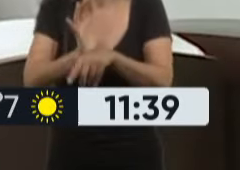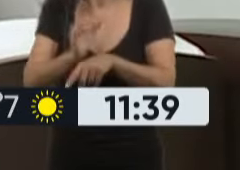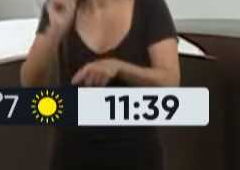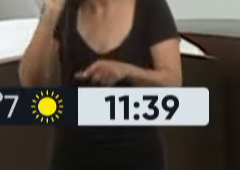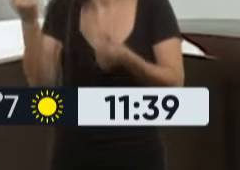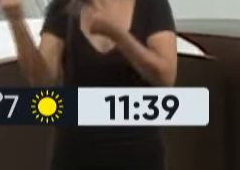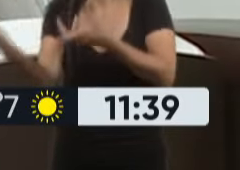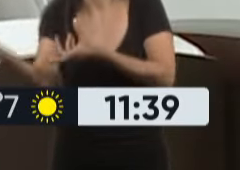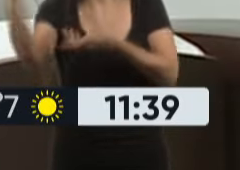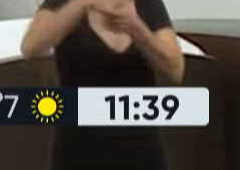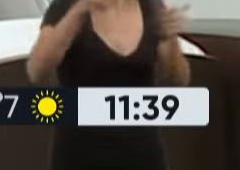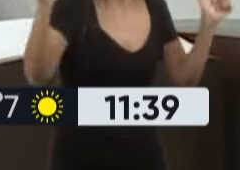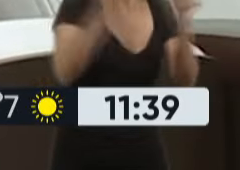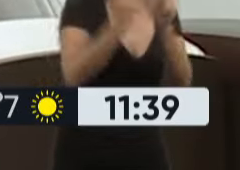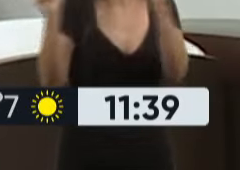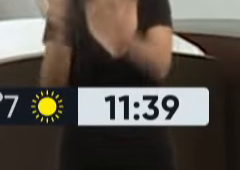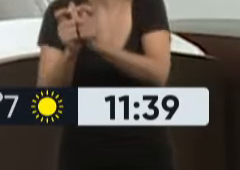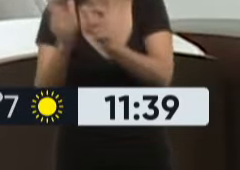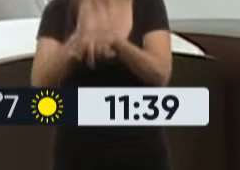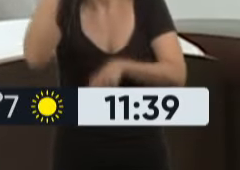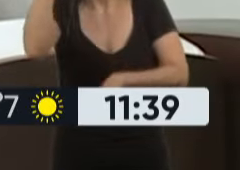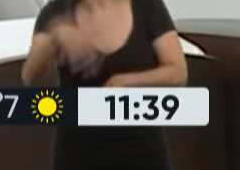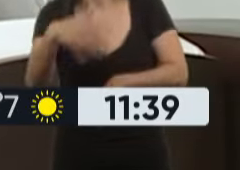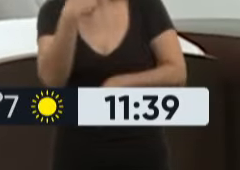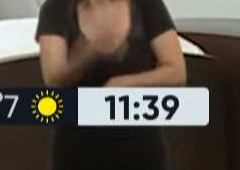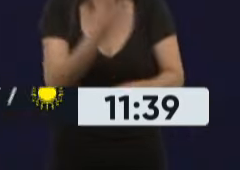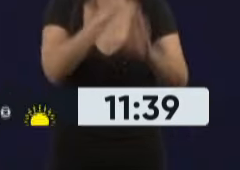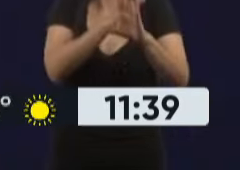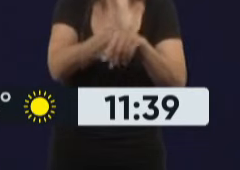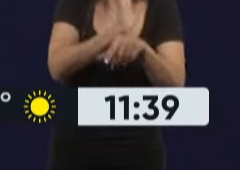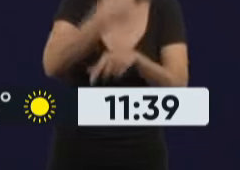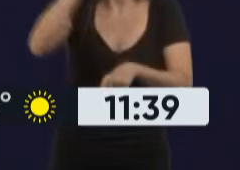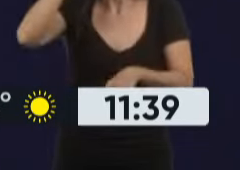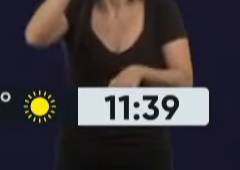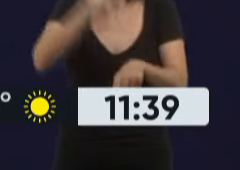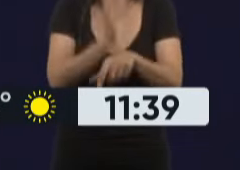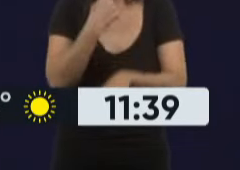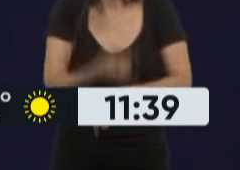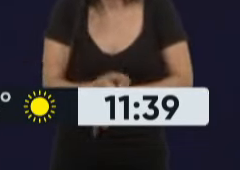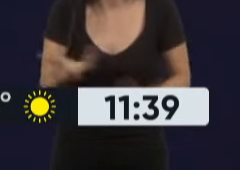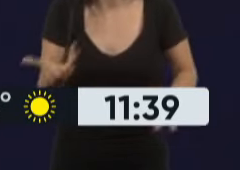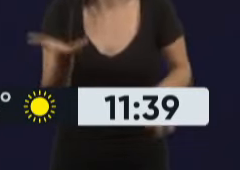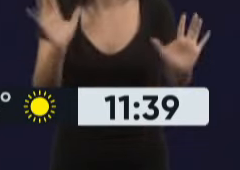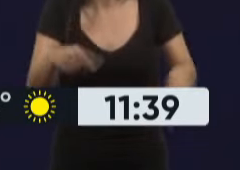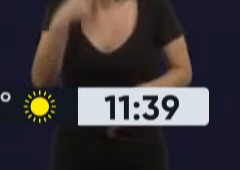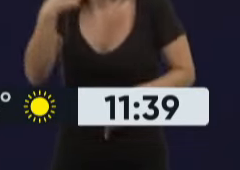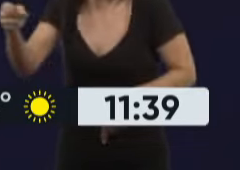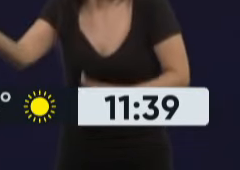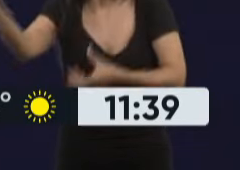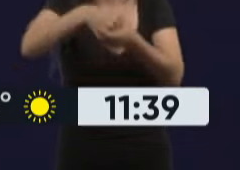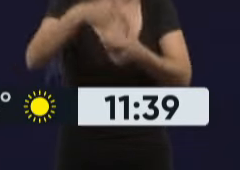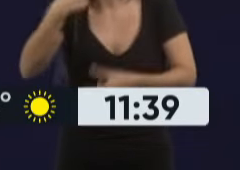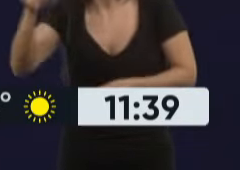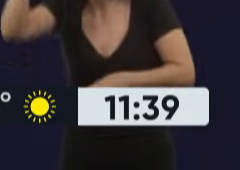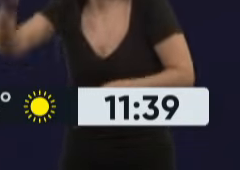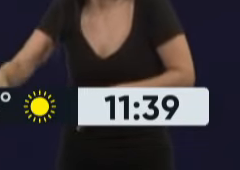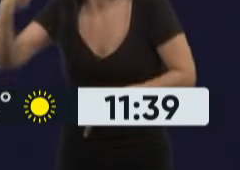inteligencia por eso es que tomaba cierta distancia del gobierno bueno no lo sé hay que preguntarle a picheto no es un tema